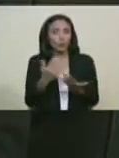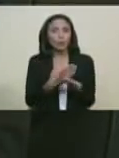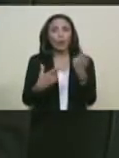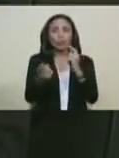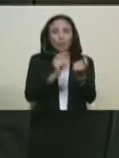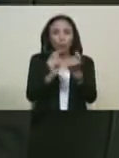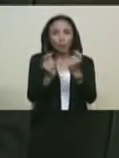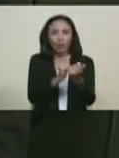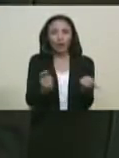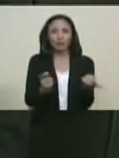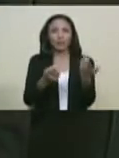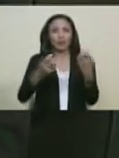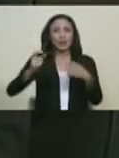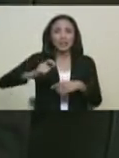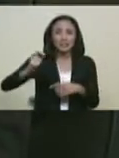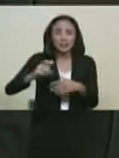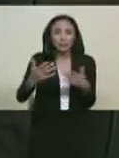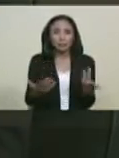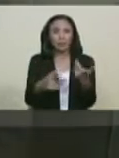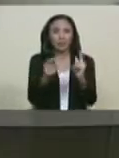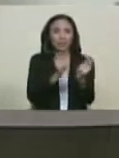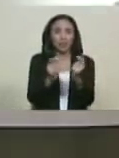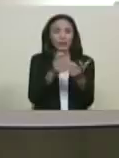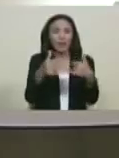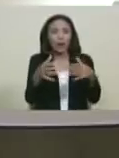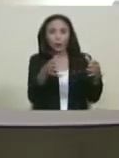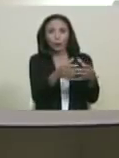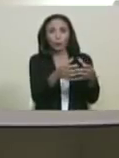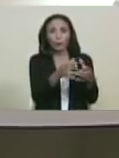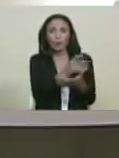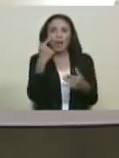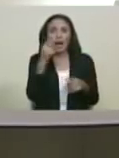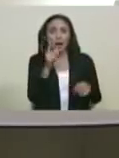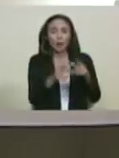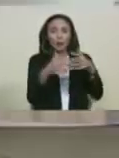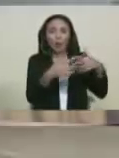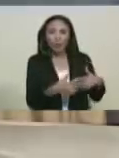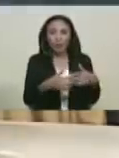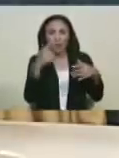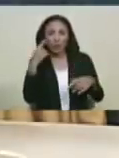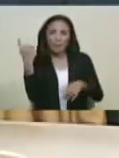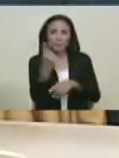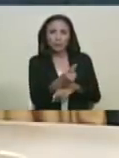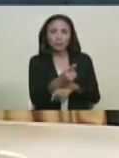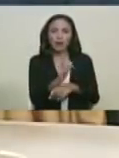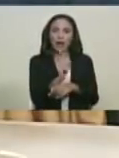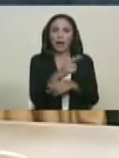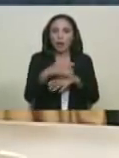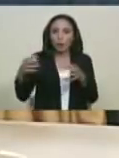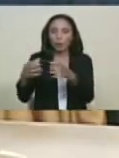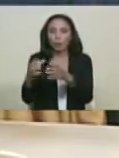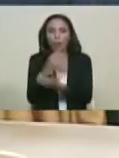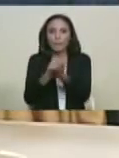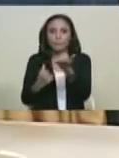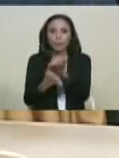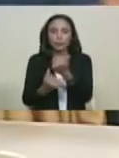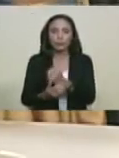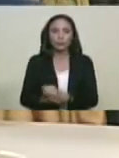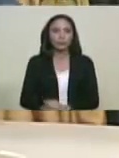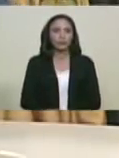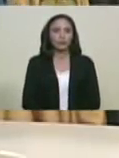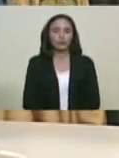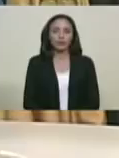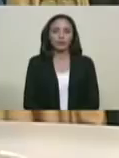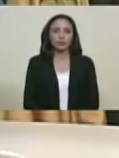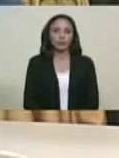entre los modelos neoliberales que se imponen en el fondo monetario internacional para destruir la economía y la